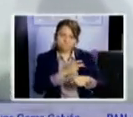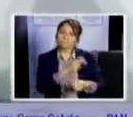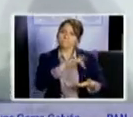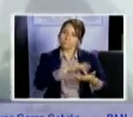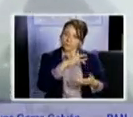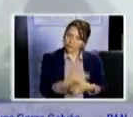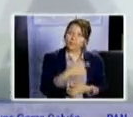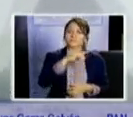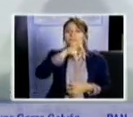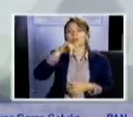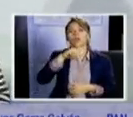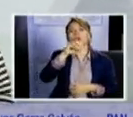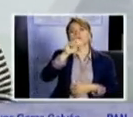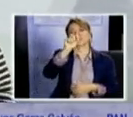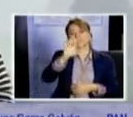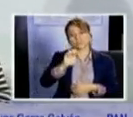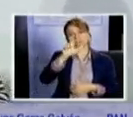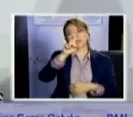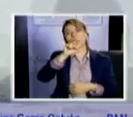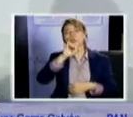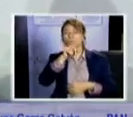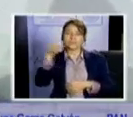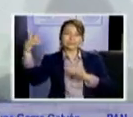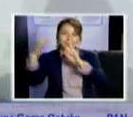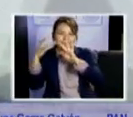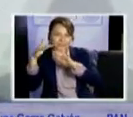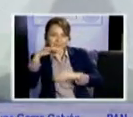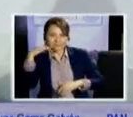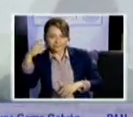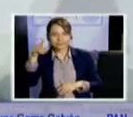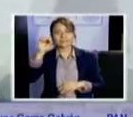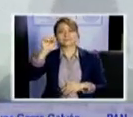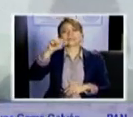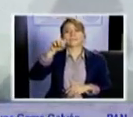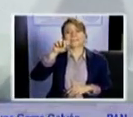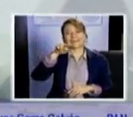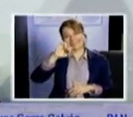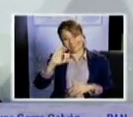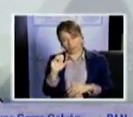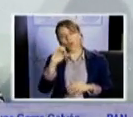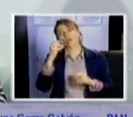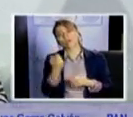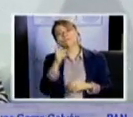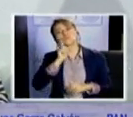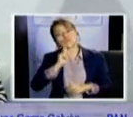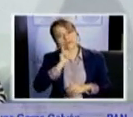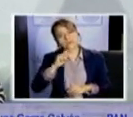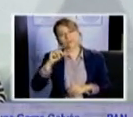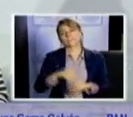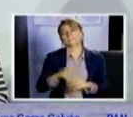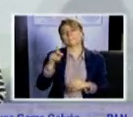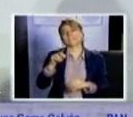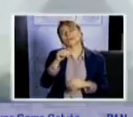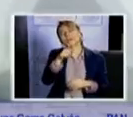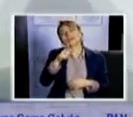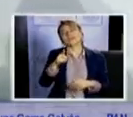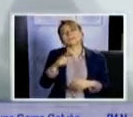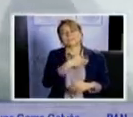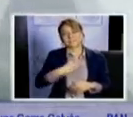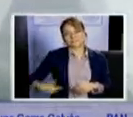José Luis Samaniego y Rajendra Pachauri, presidente del IPCC. Yo creo que